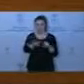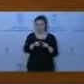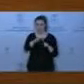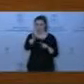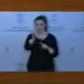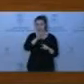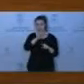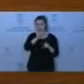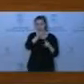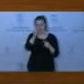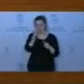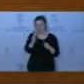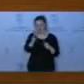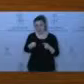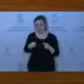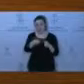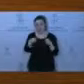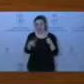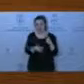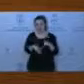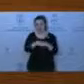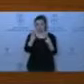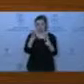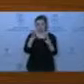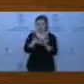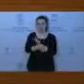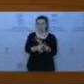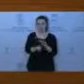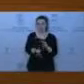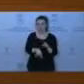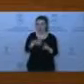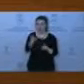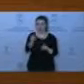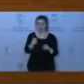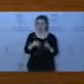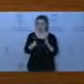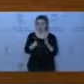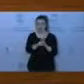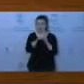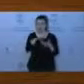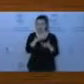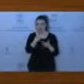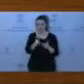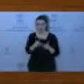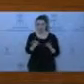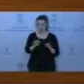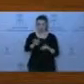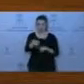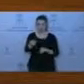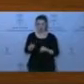comunidad endeudada, sino también con un déficit público que duplica el legalmente establecido.